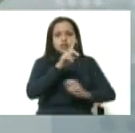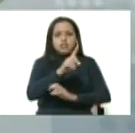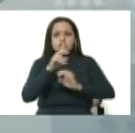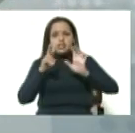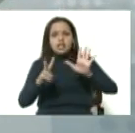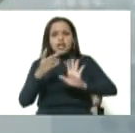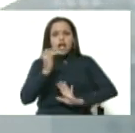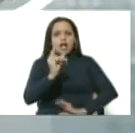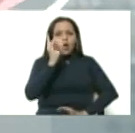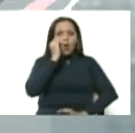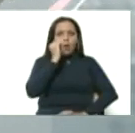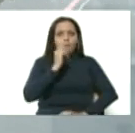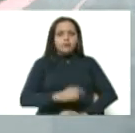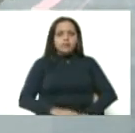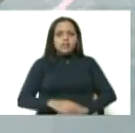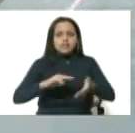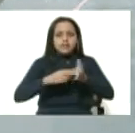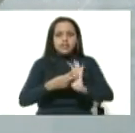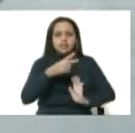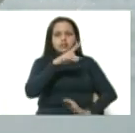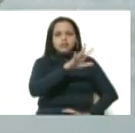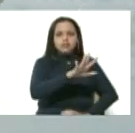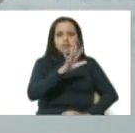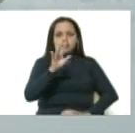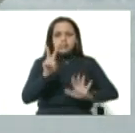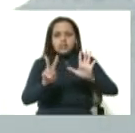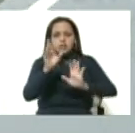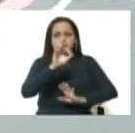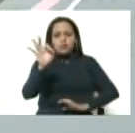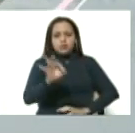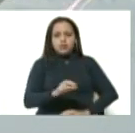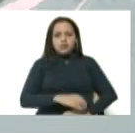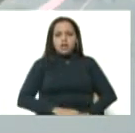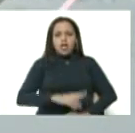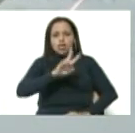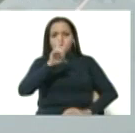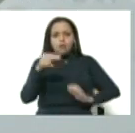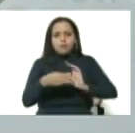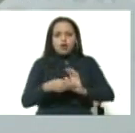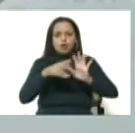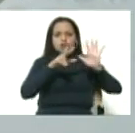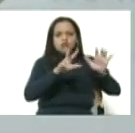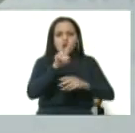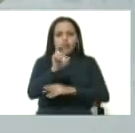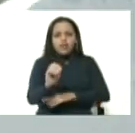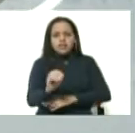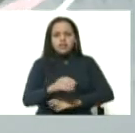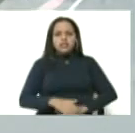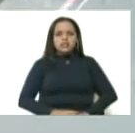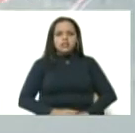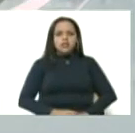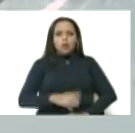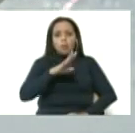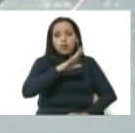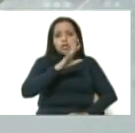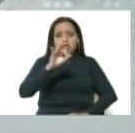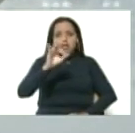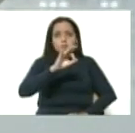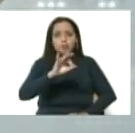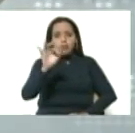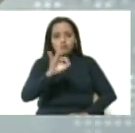sexo masculino, 57%, y 2.820 son del sexo femenino, 43%.